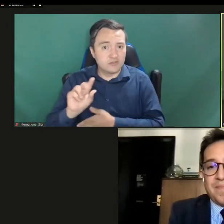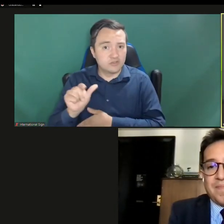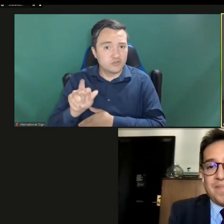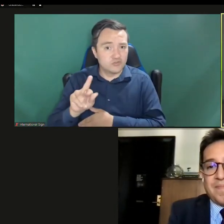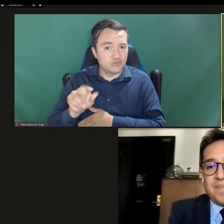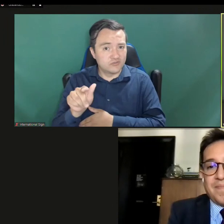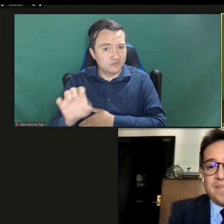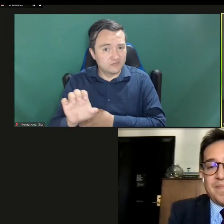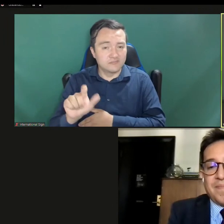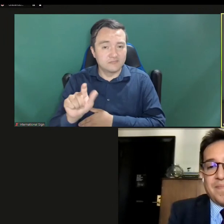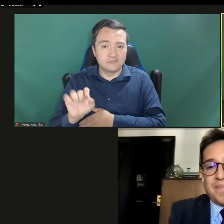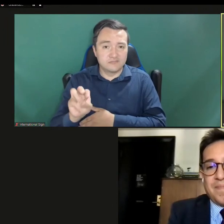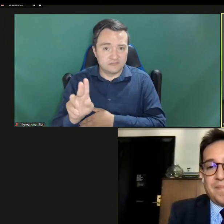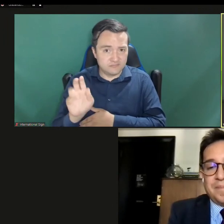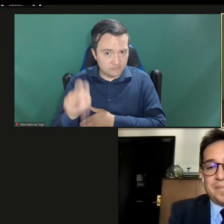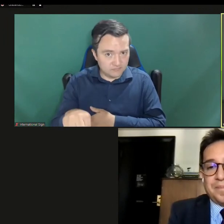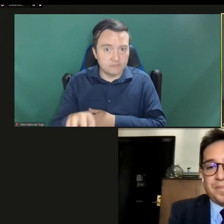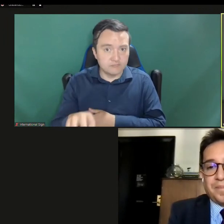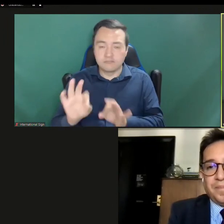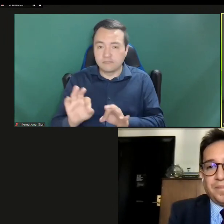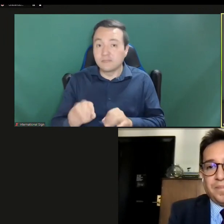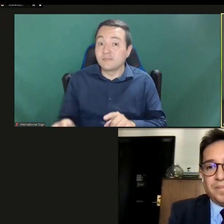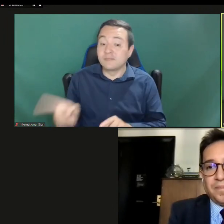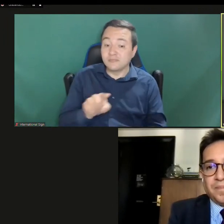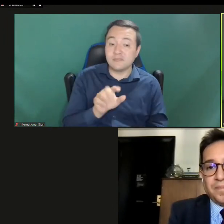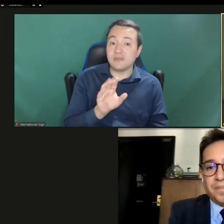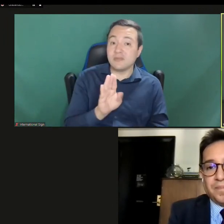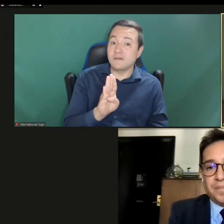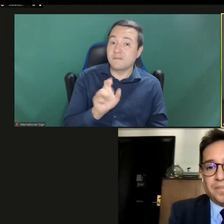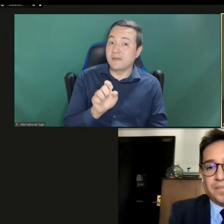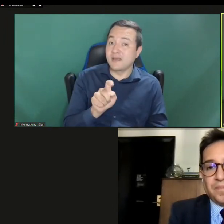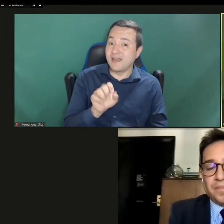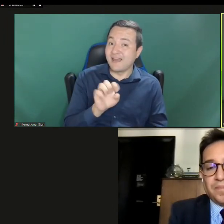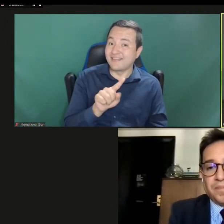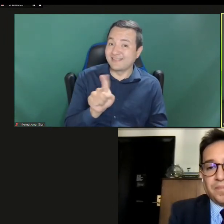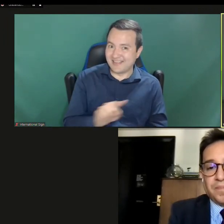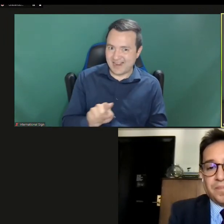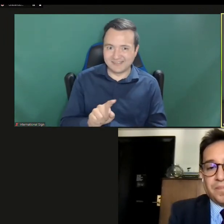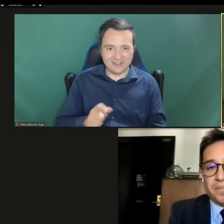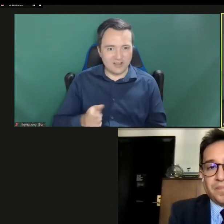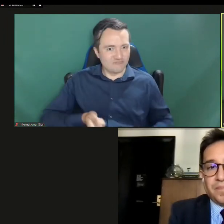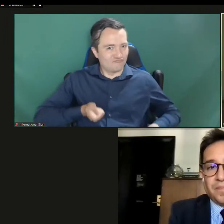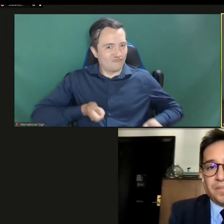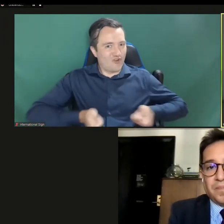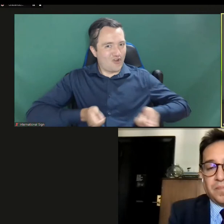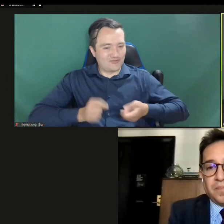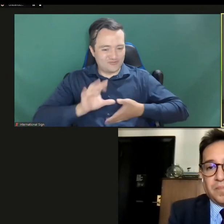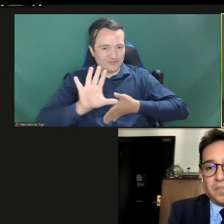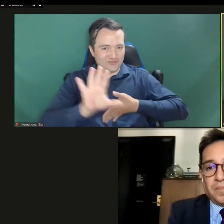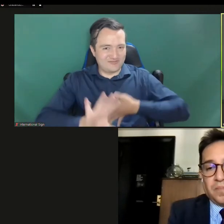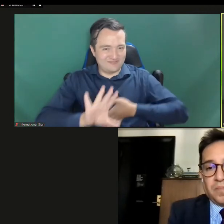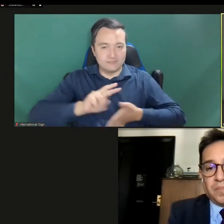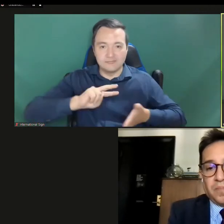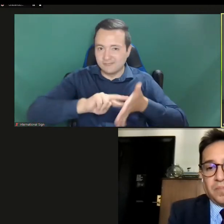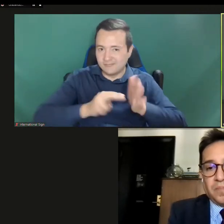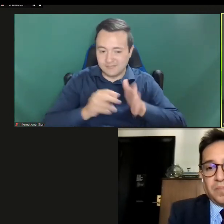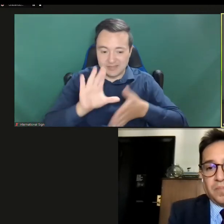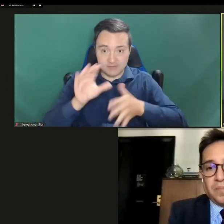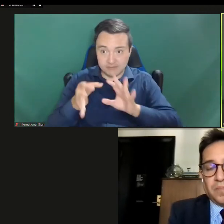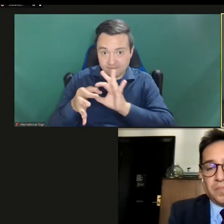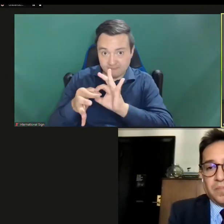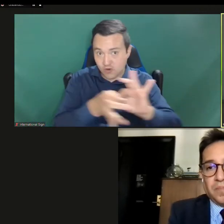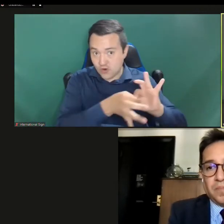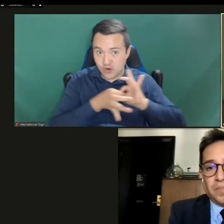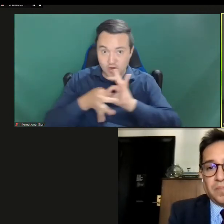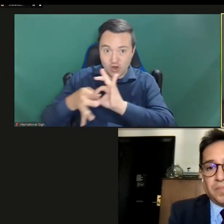beatriz y la coordinadora regional de clase que es una coalición latinoamericana para la salud saludable colisión